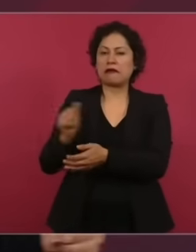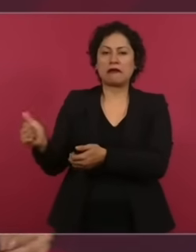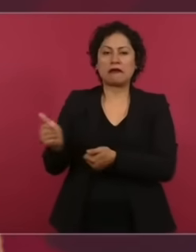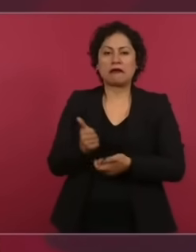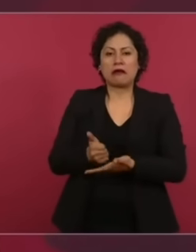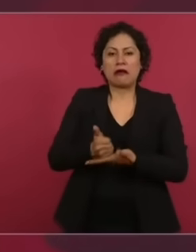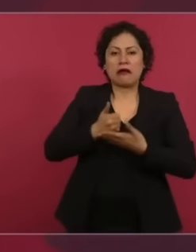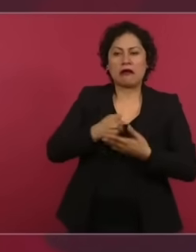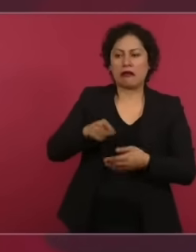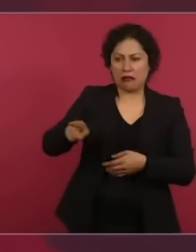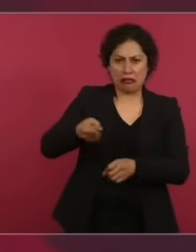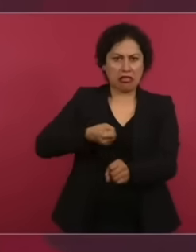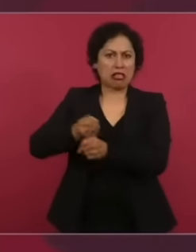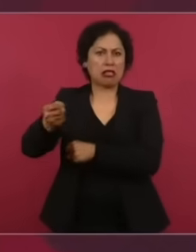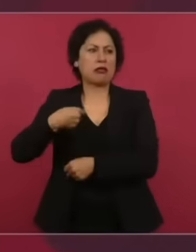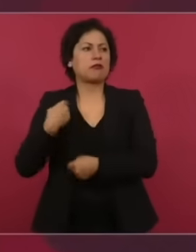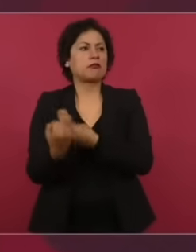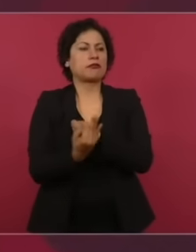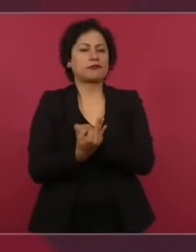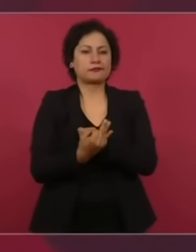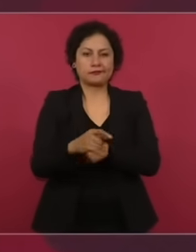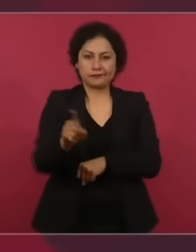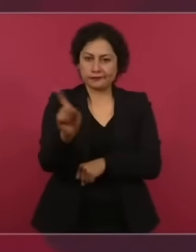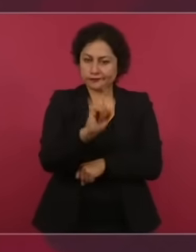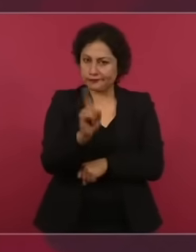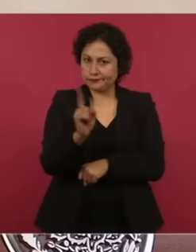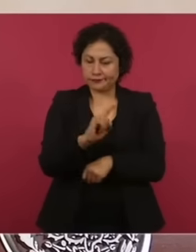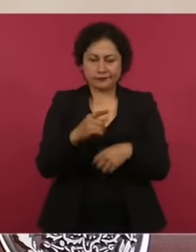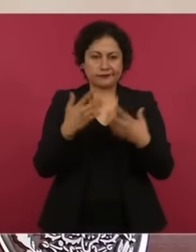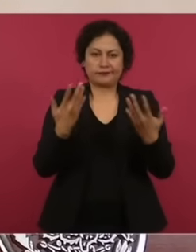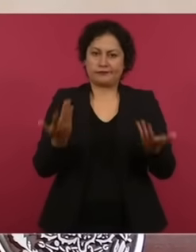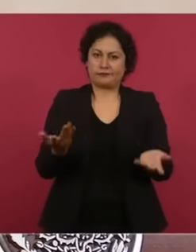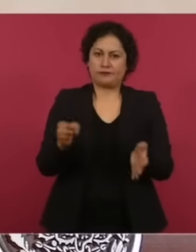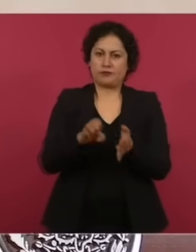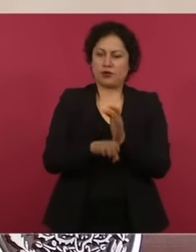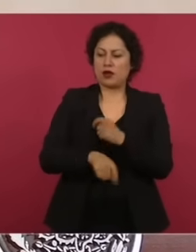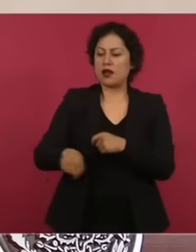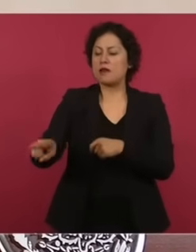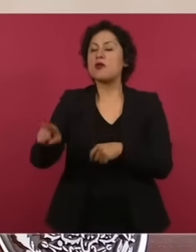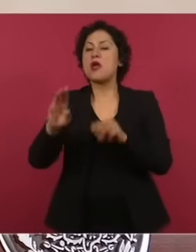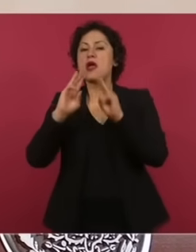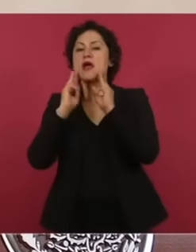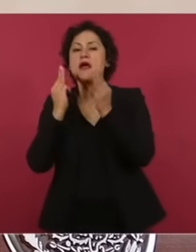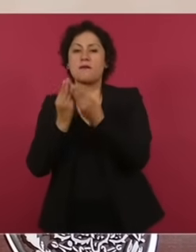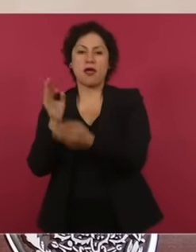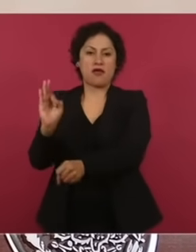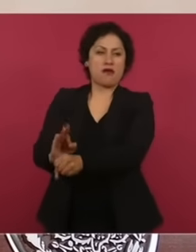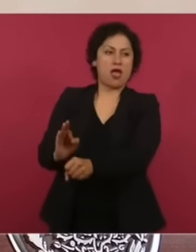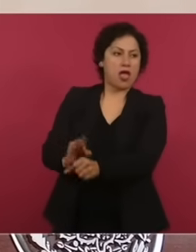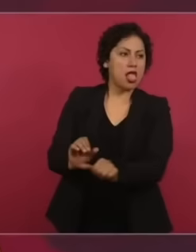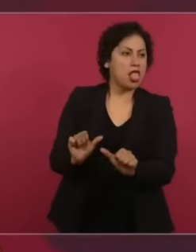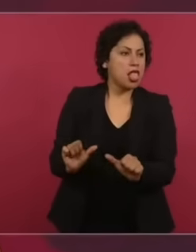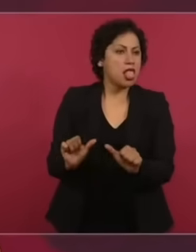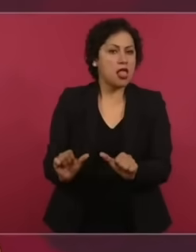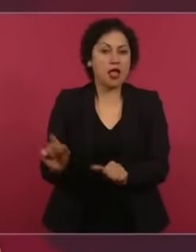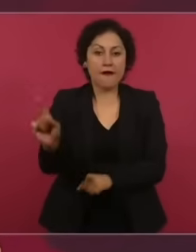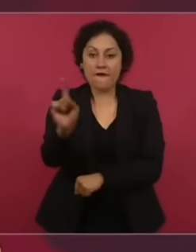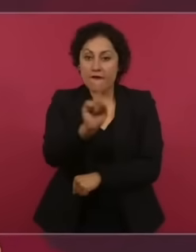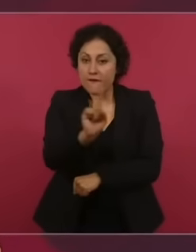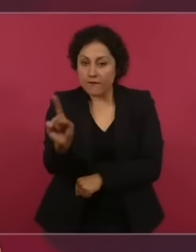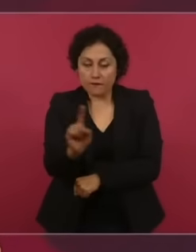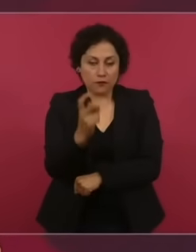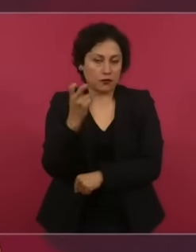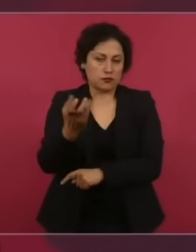otros de la delincuencia organizada. No, se